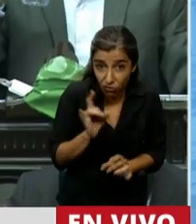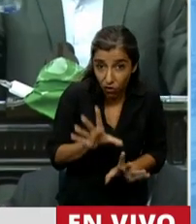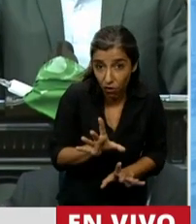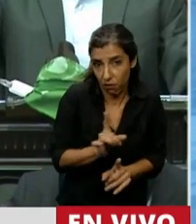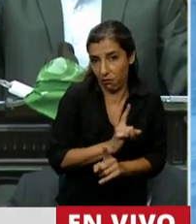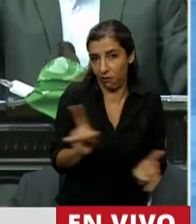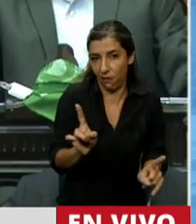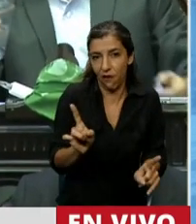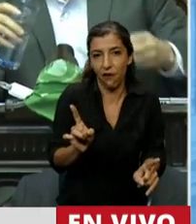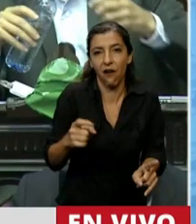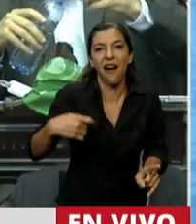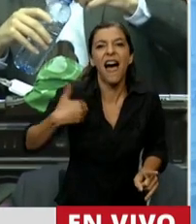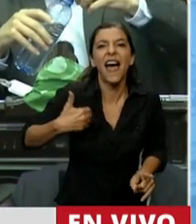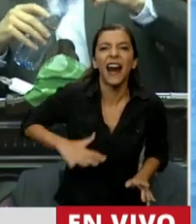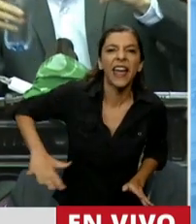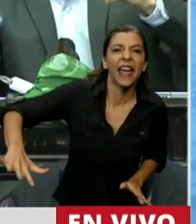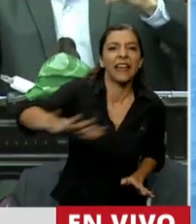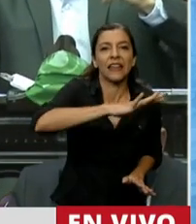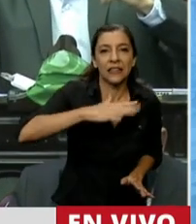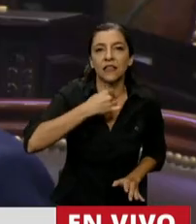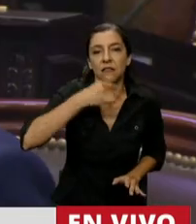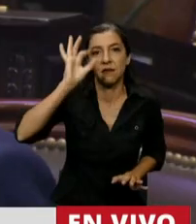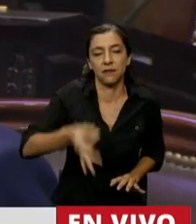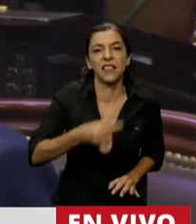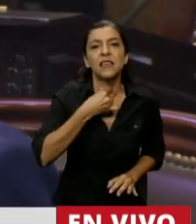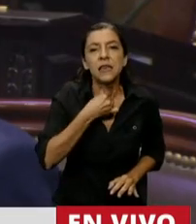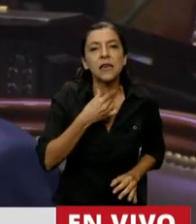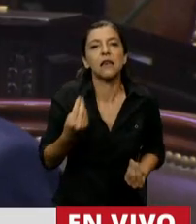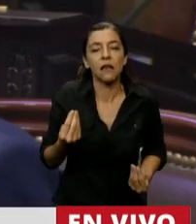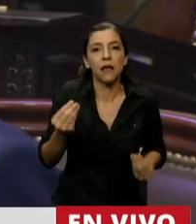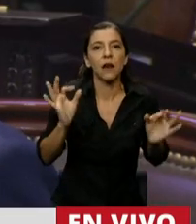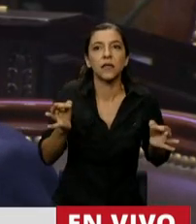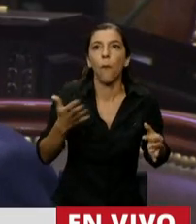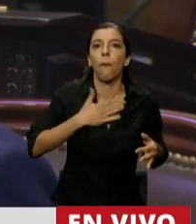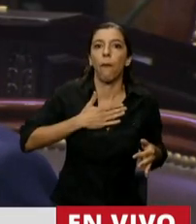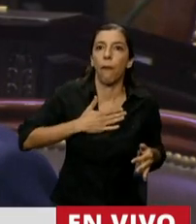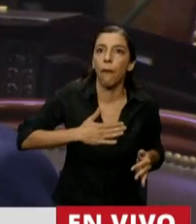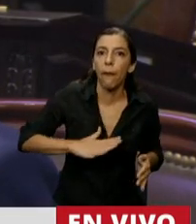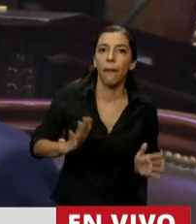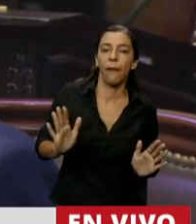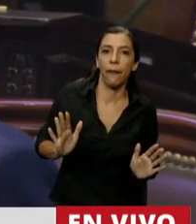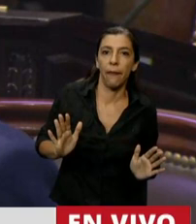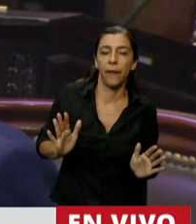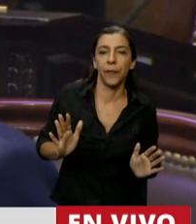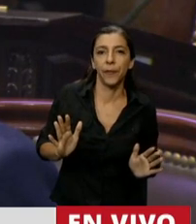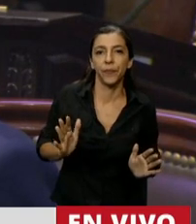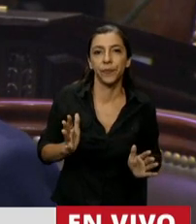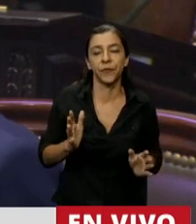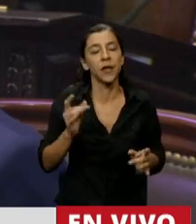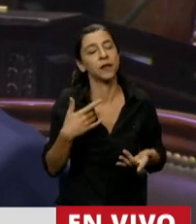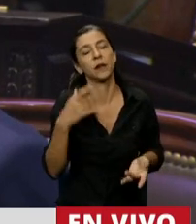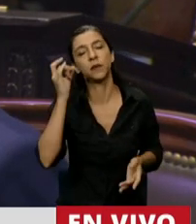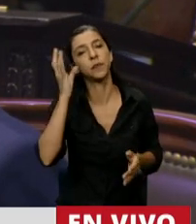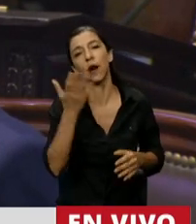y quiere tener serenidad. Y desgraciadamente, Perdón, señor presidente, hay